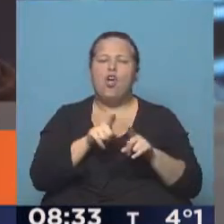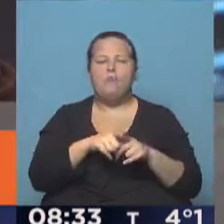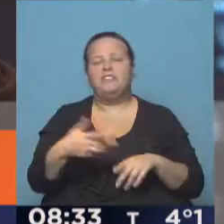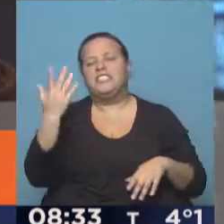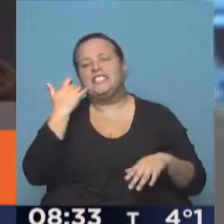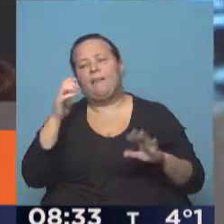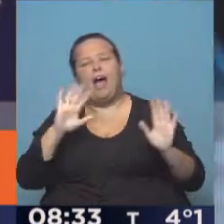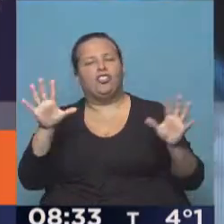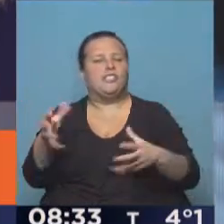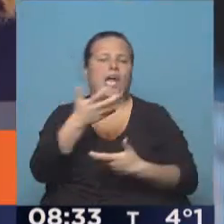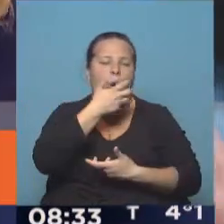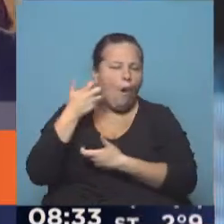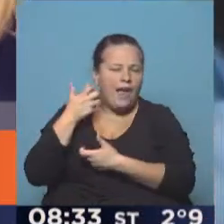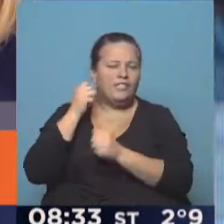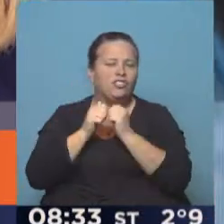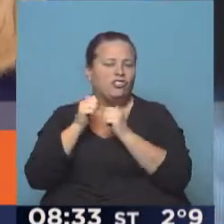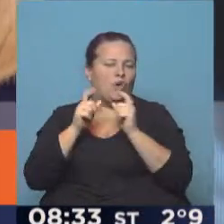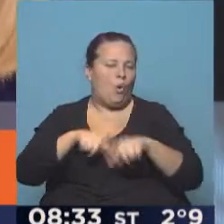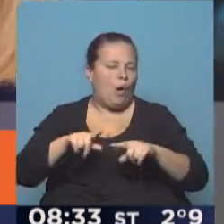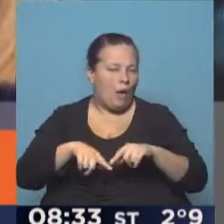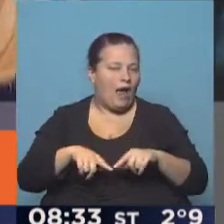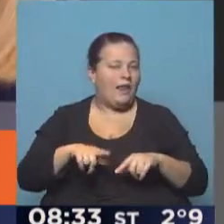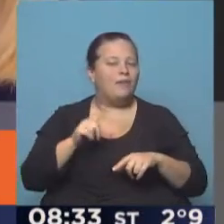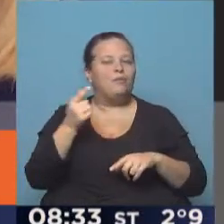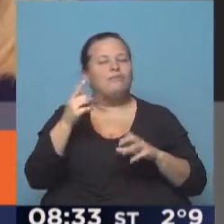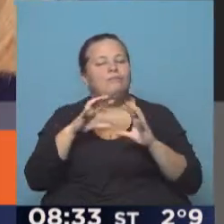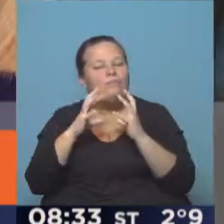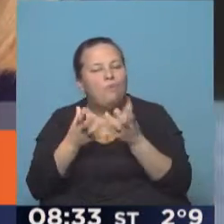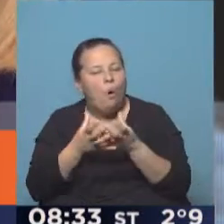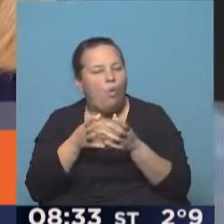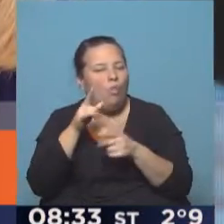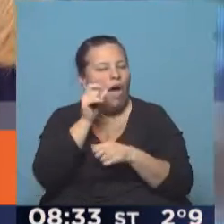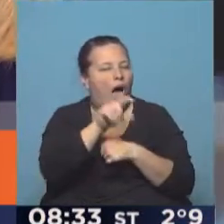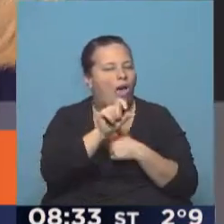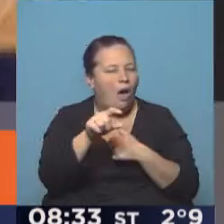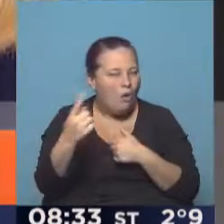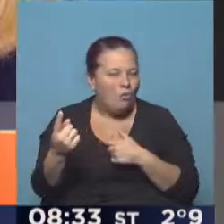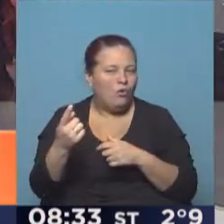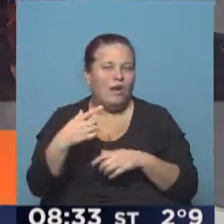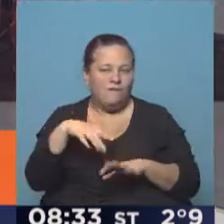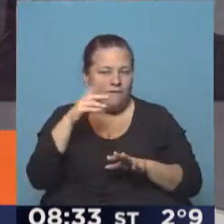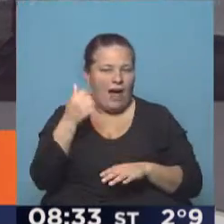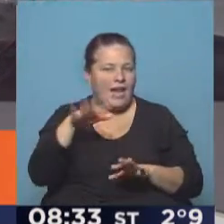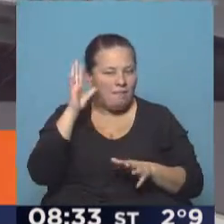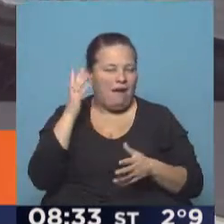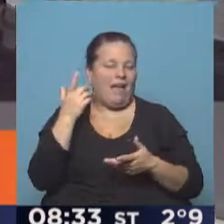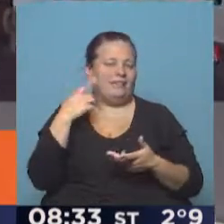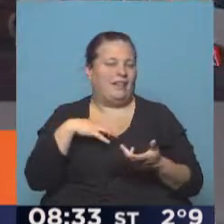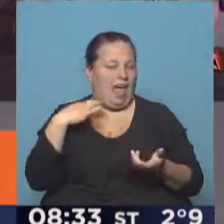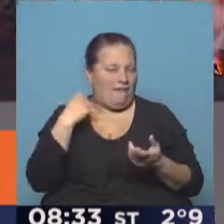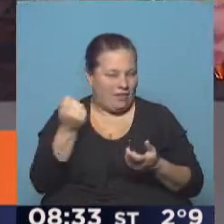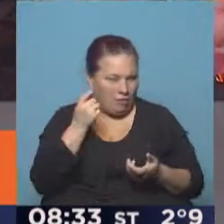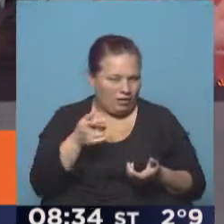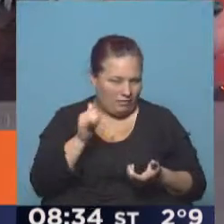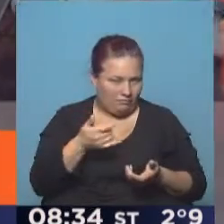pasó, lo secuestraron, la historia en general, y el pequeño mundo que rodea de cada uno es el más valioso, el que le da sentido a la vida, en